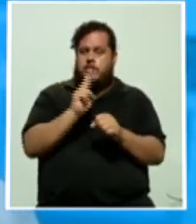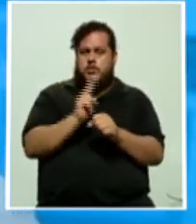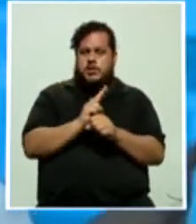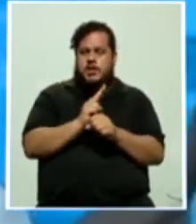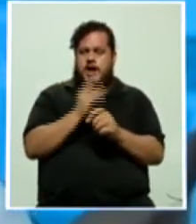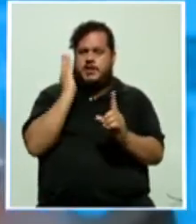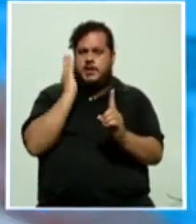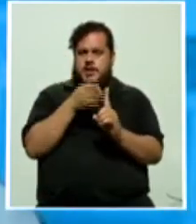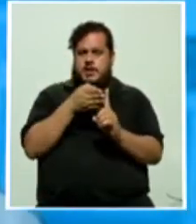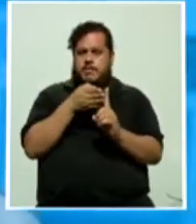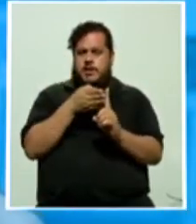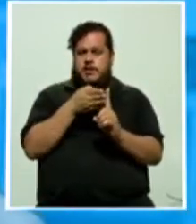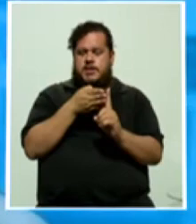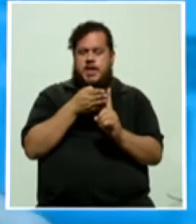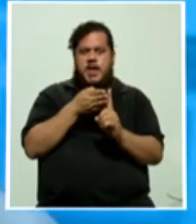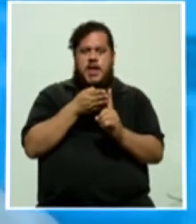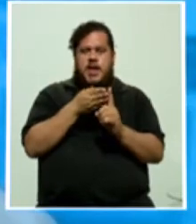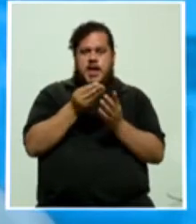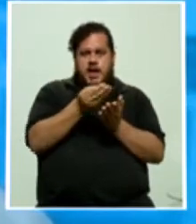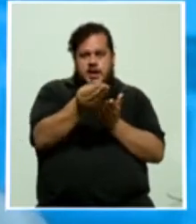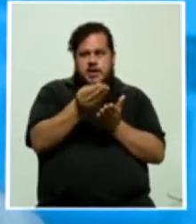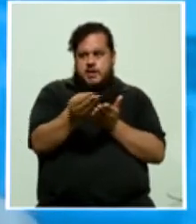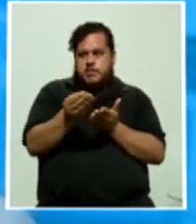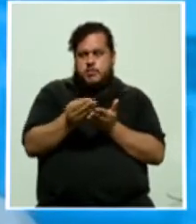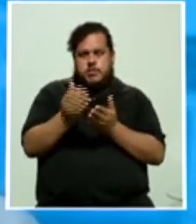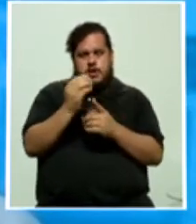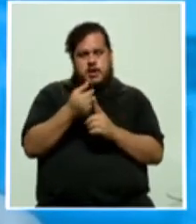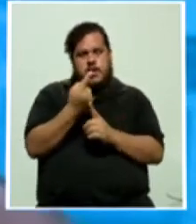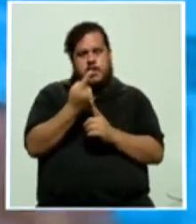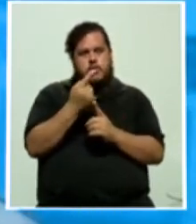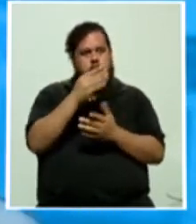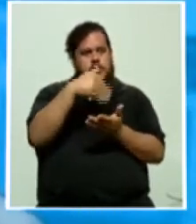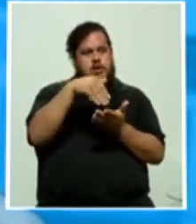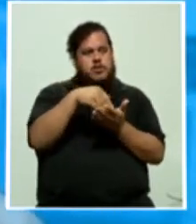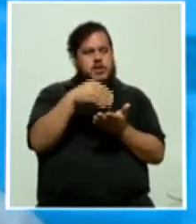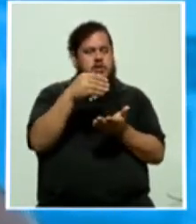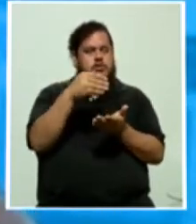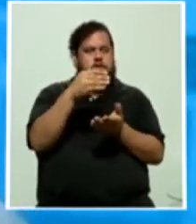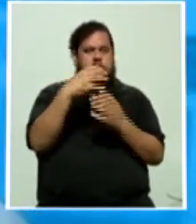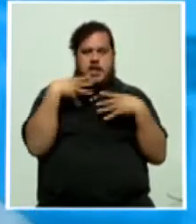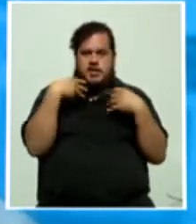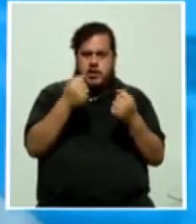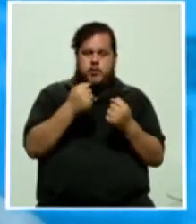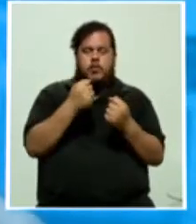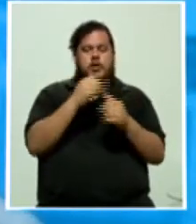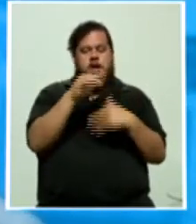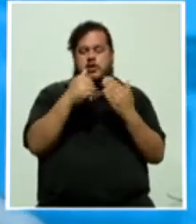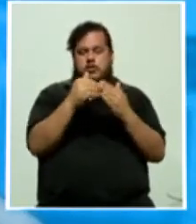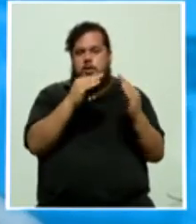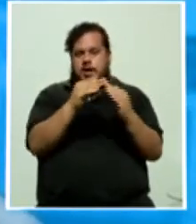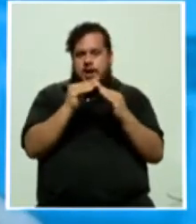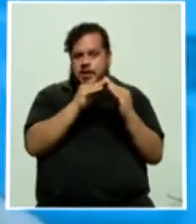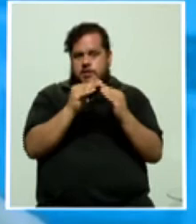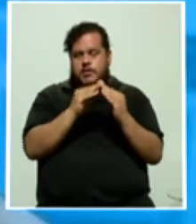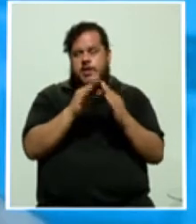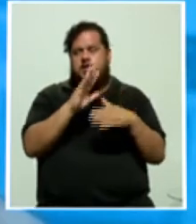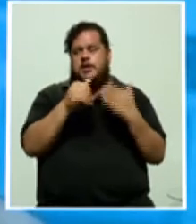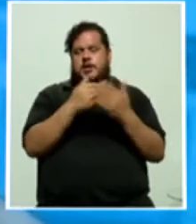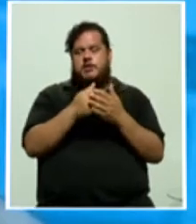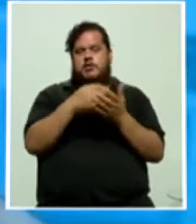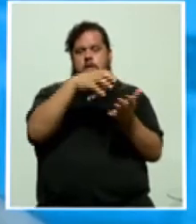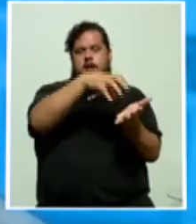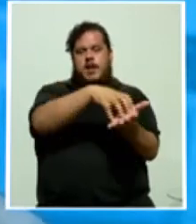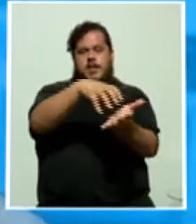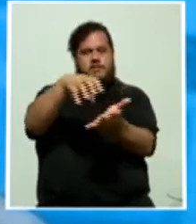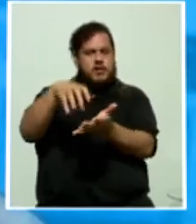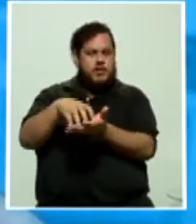directamente en la distribución en cada uno de los centros de salud, en cada ciudad, en cada región, para poder, una